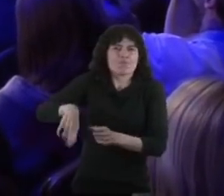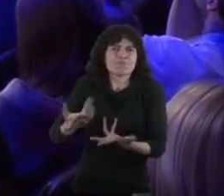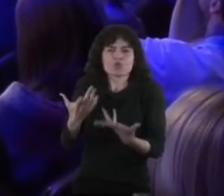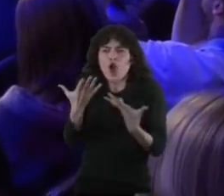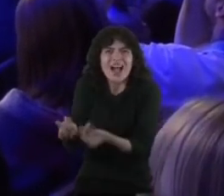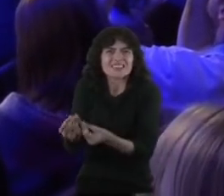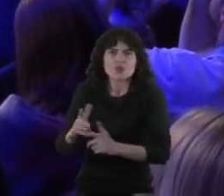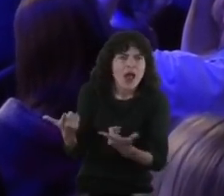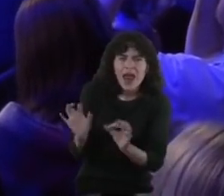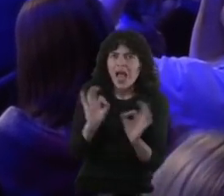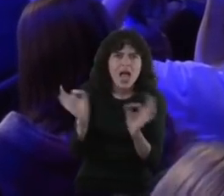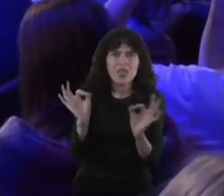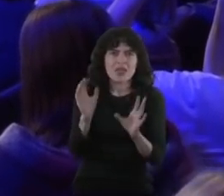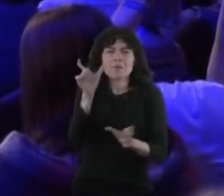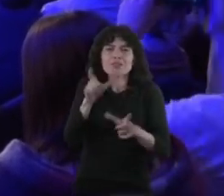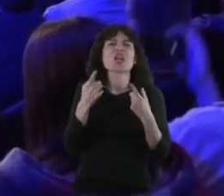que reclamaban.